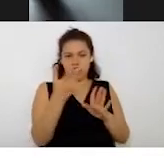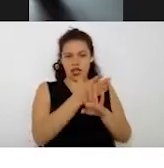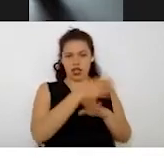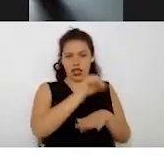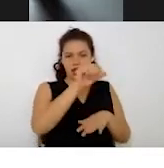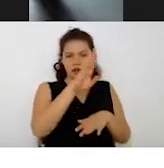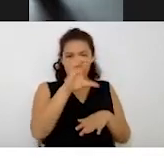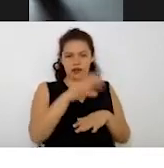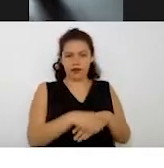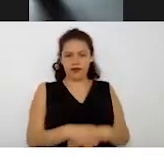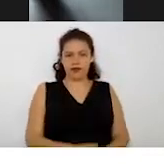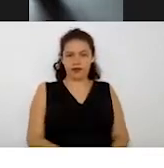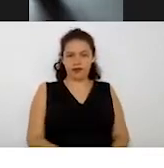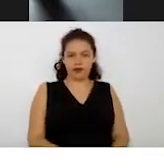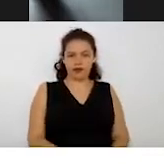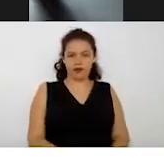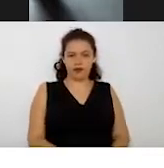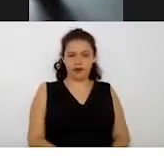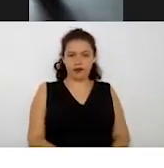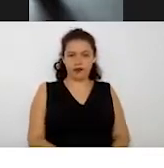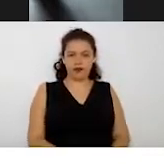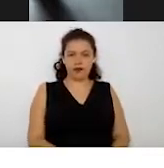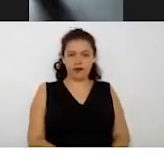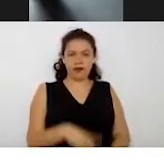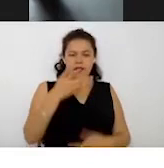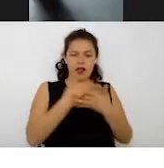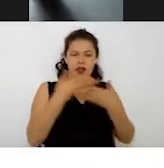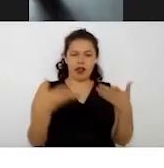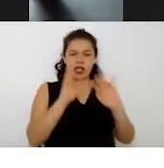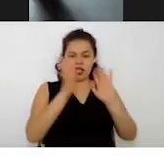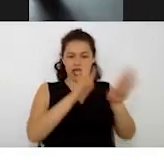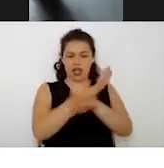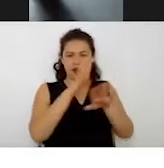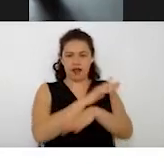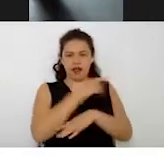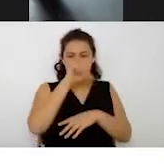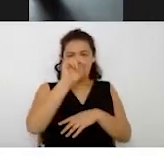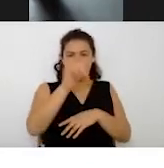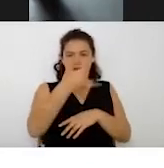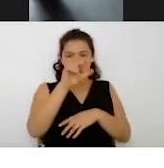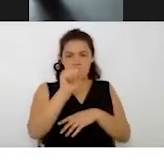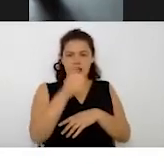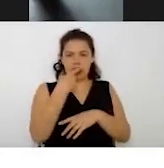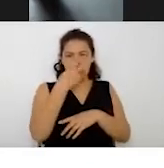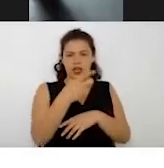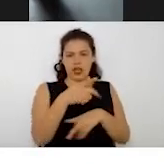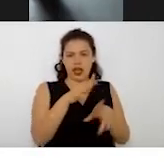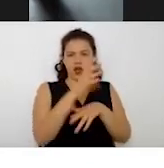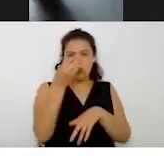¿ok? Pero, acorde a la última actualización de la AJA que les comentaba, cambió ese